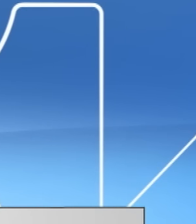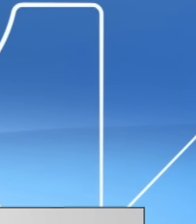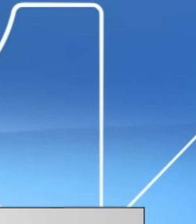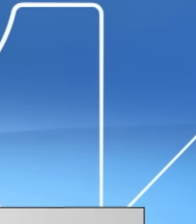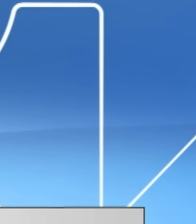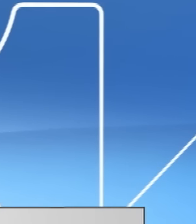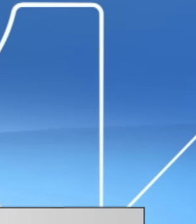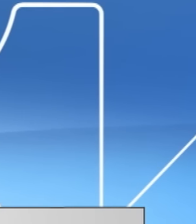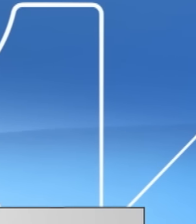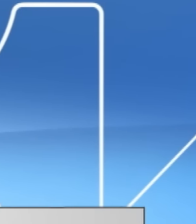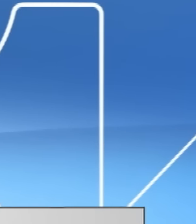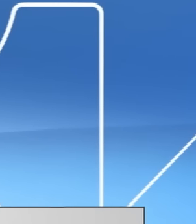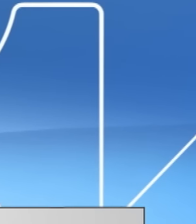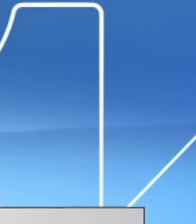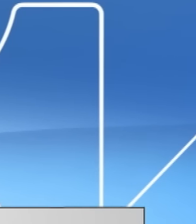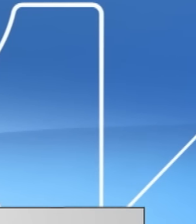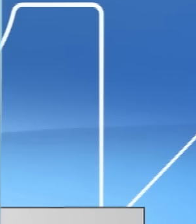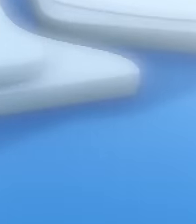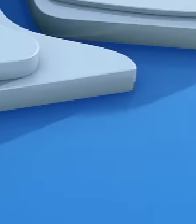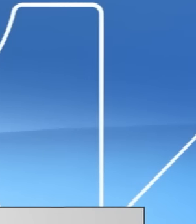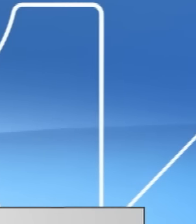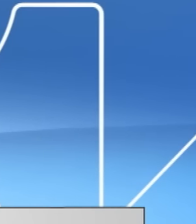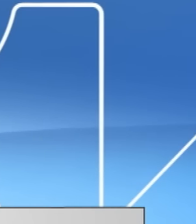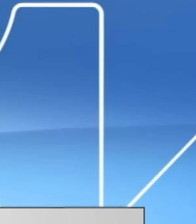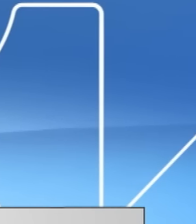el pelotón que cayó en campo minado.